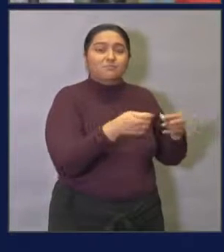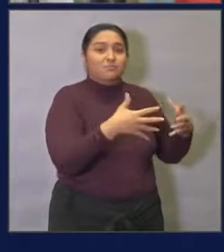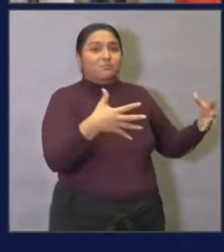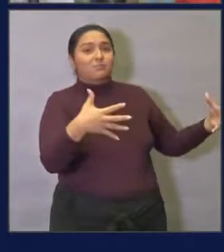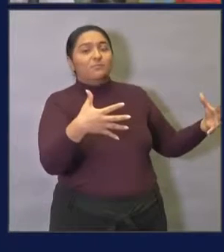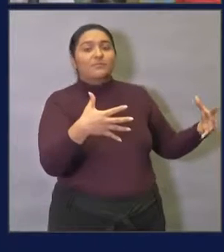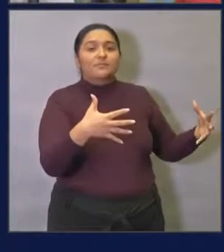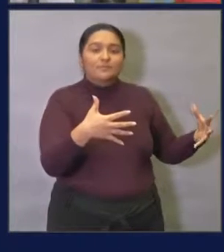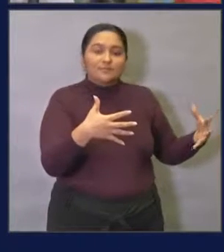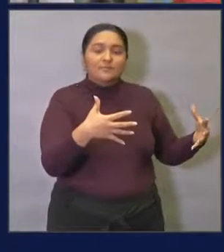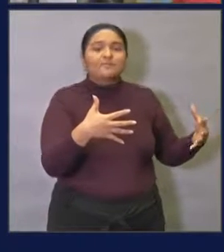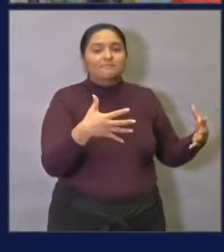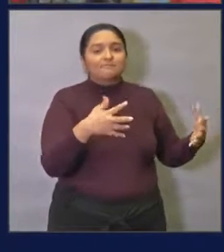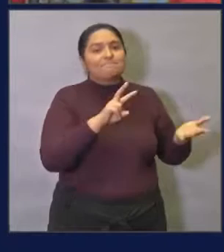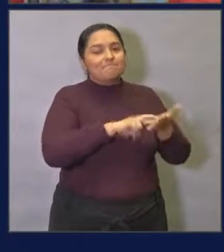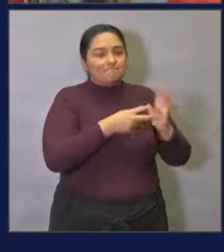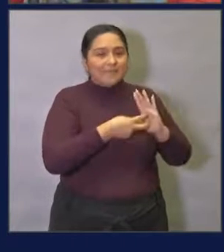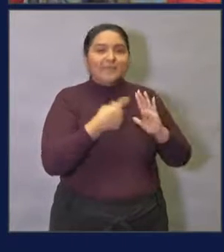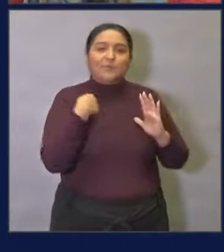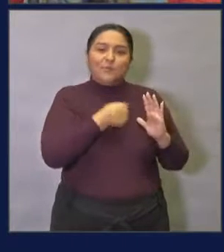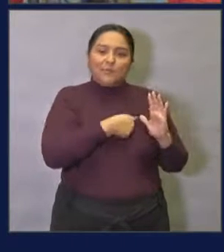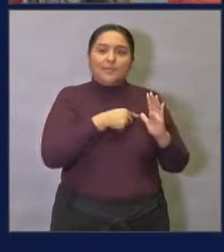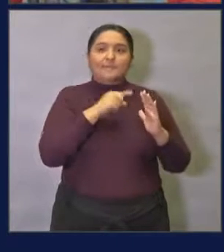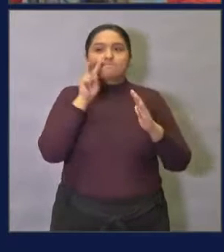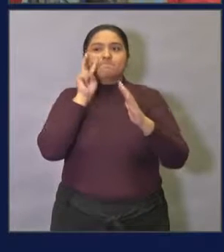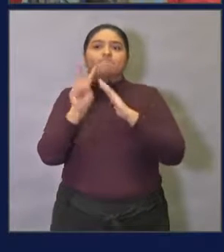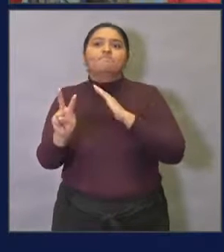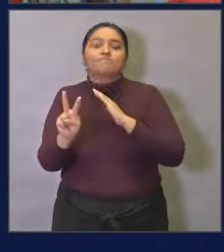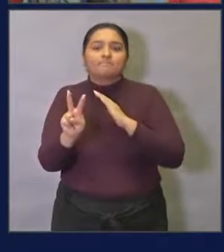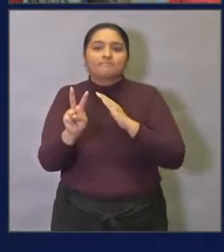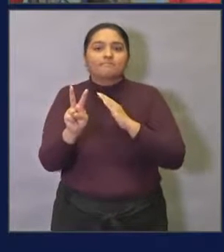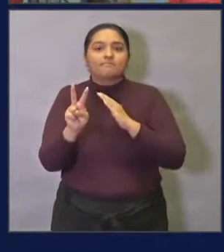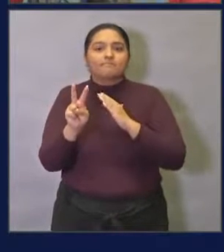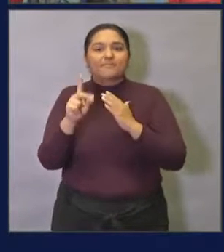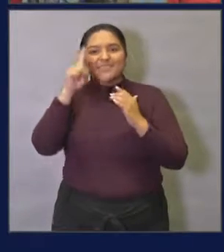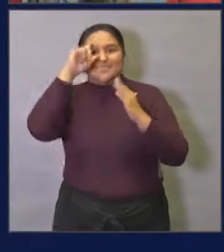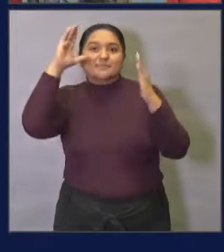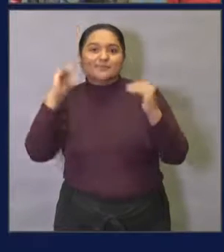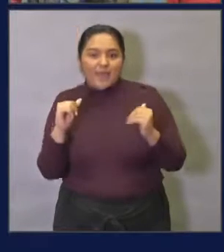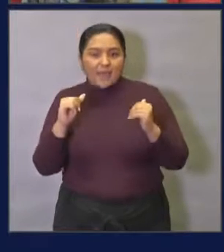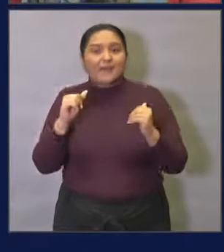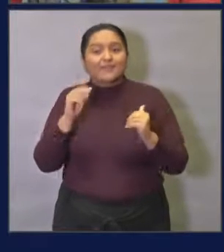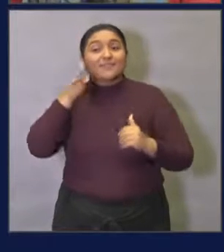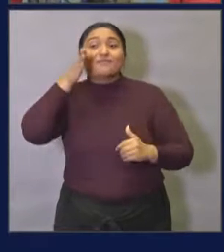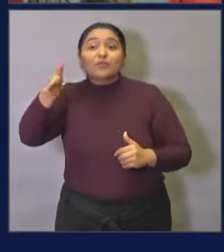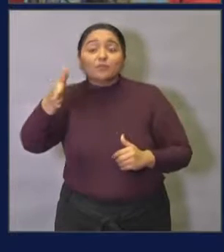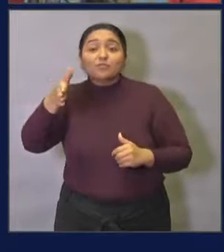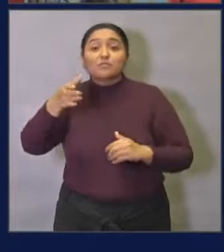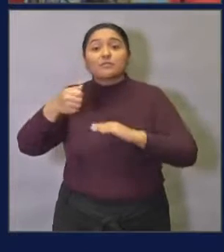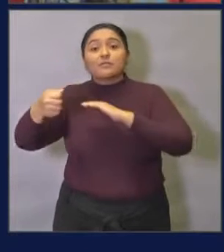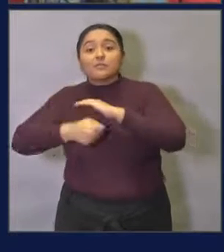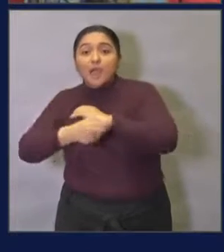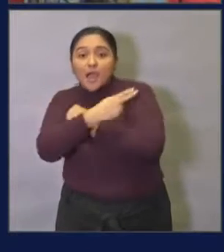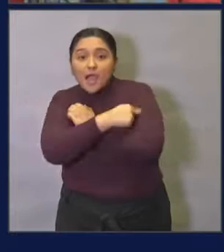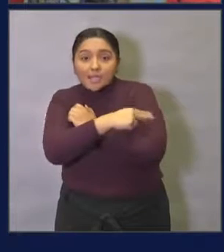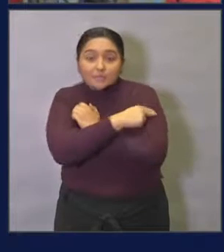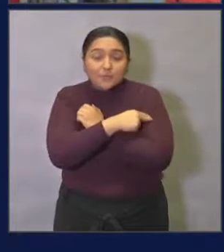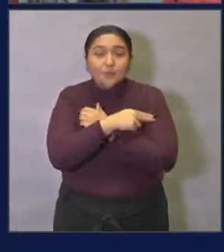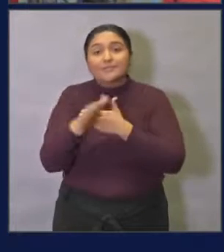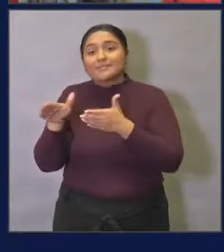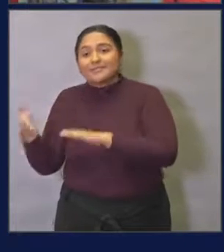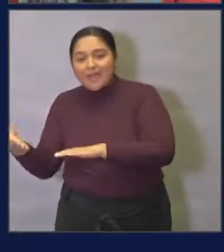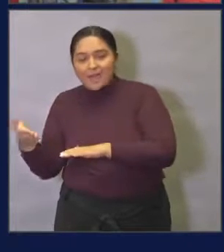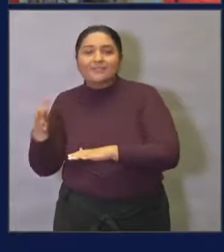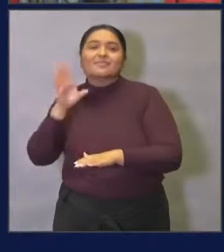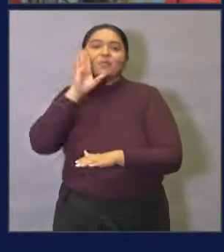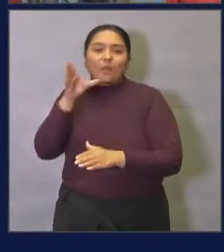alto grado de certeza predecir aumentos futuros en el número de personas hospitalizadas y que fallecen,